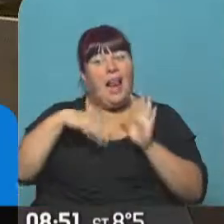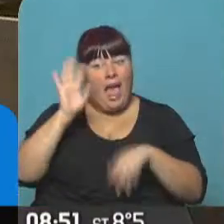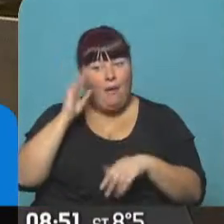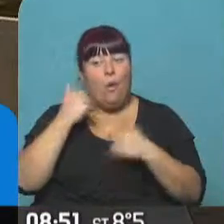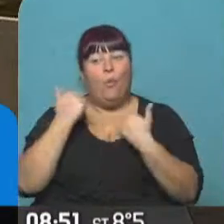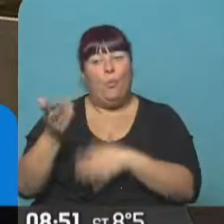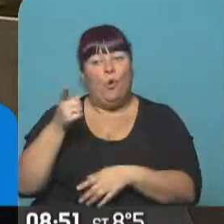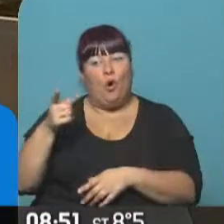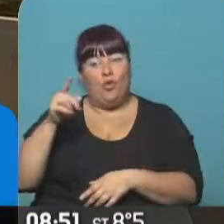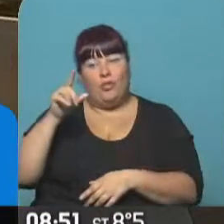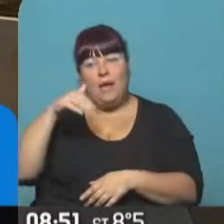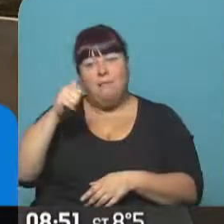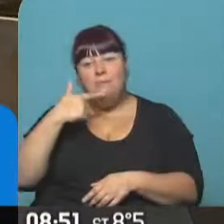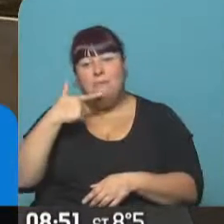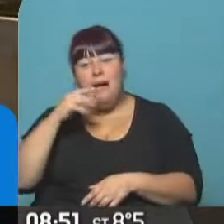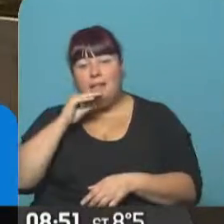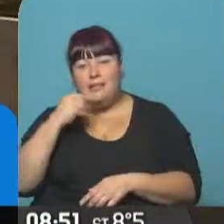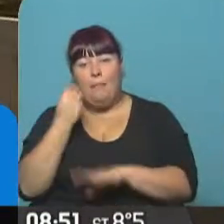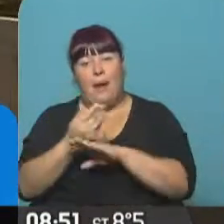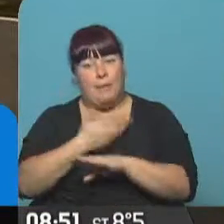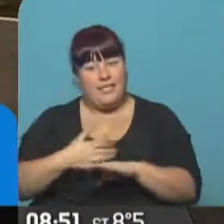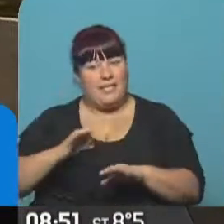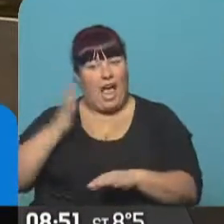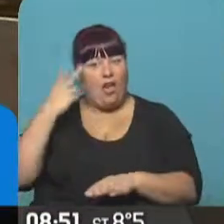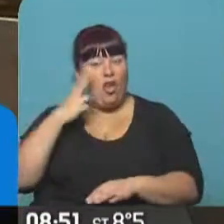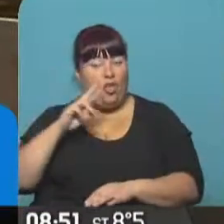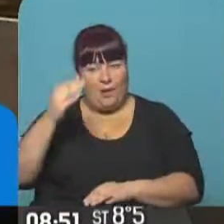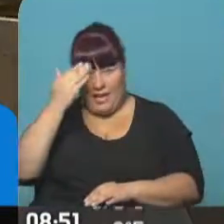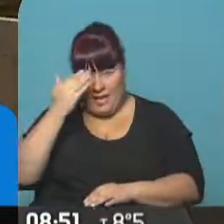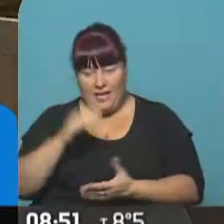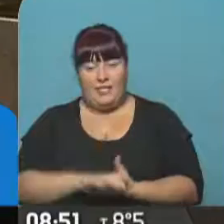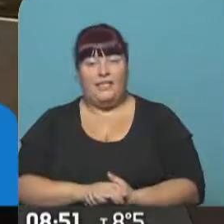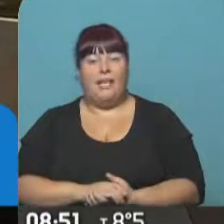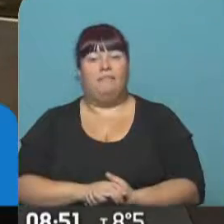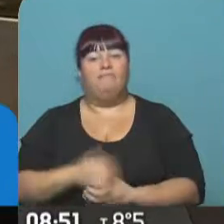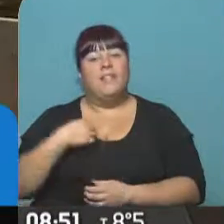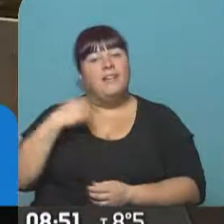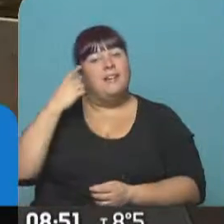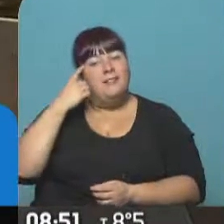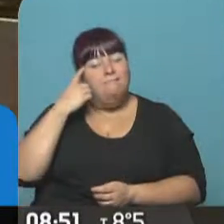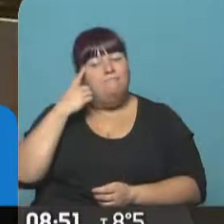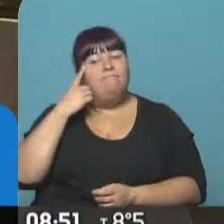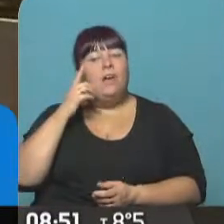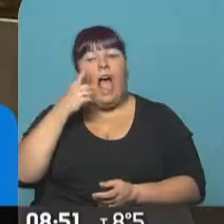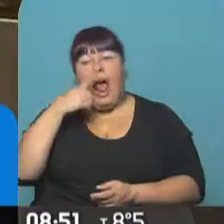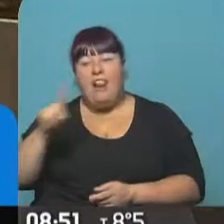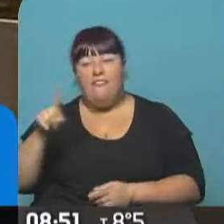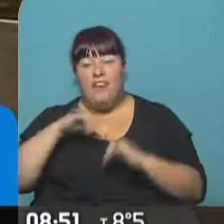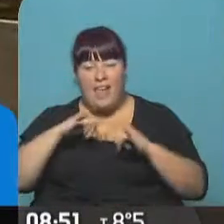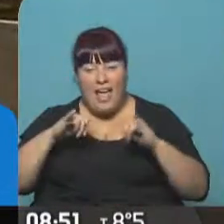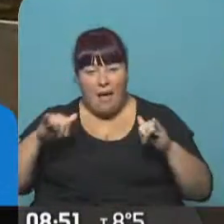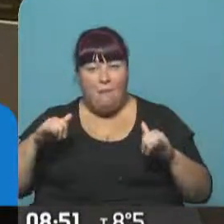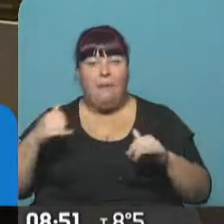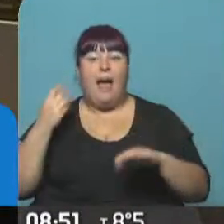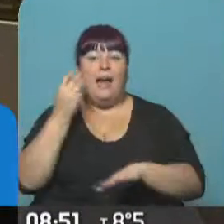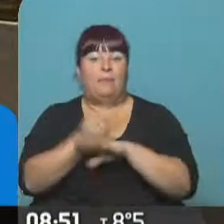votaron a sergio massa como candidato a presidente en el año 2015 y me parece que sobre el final de la campaña con